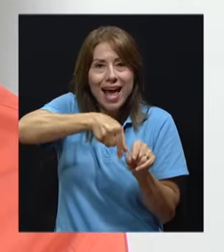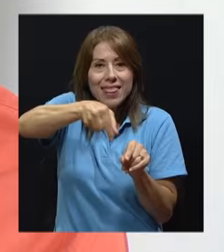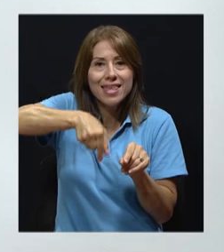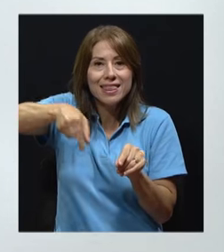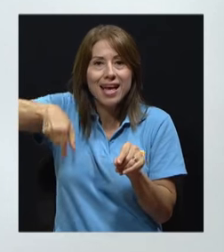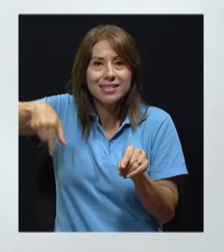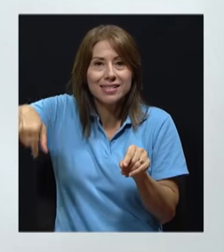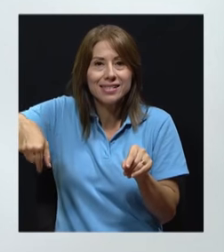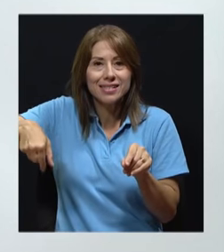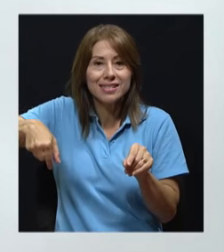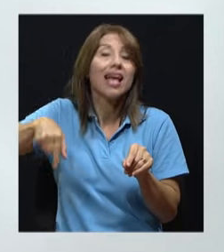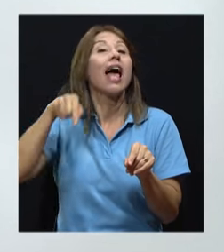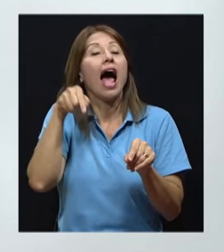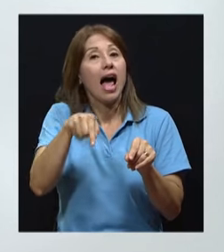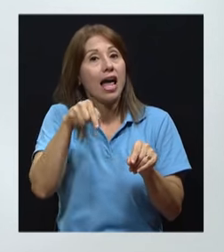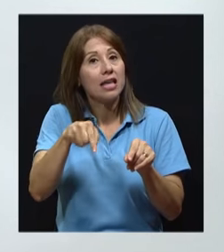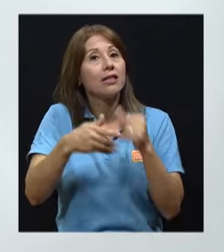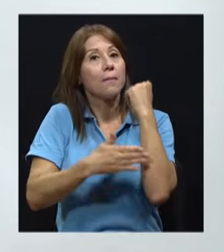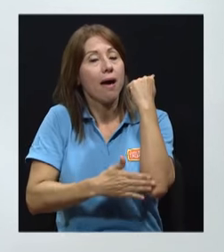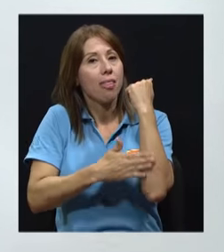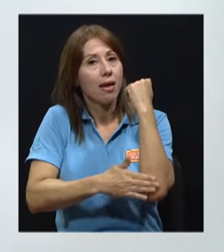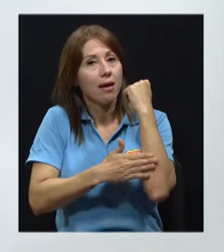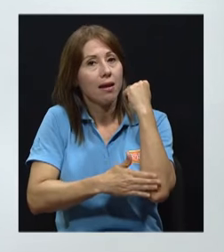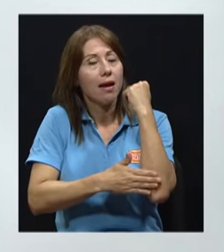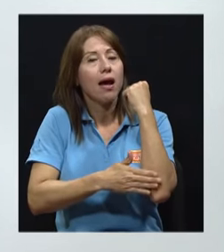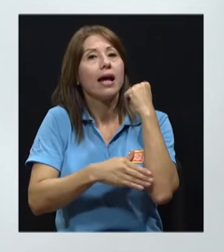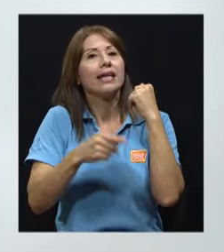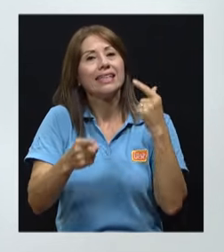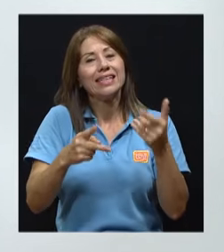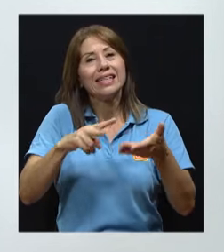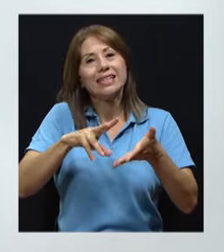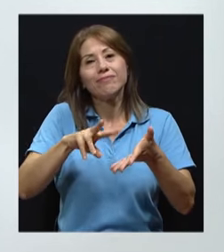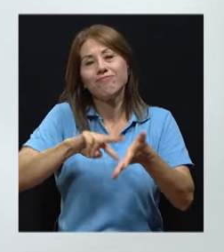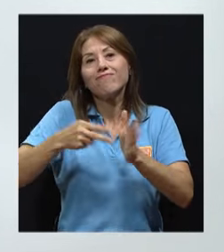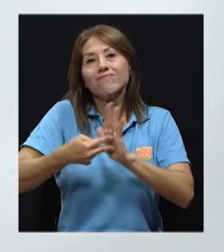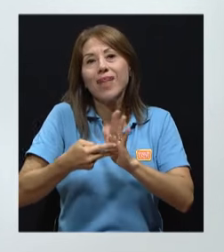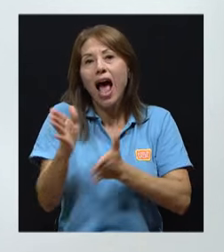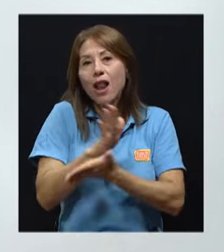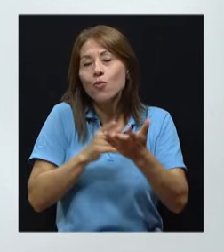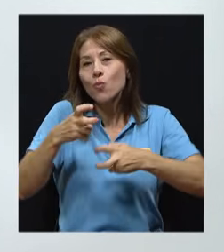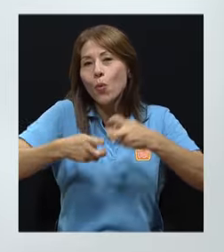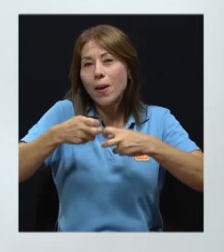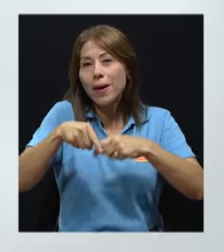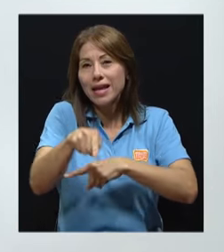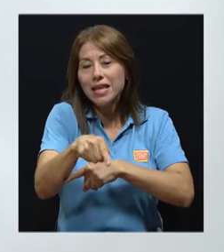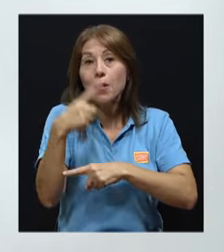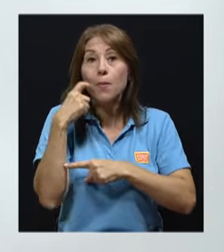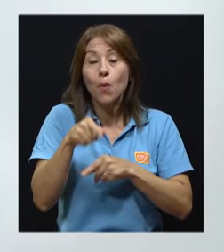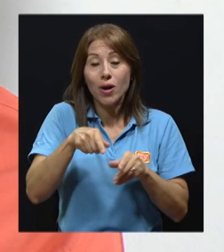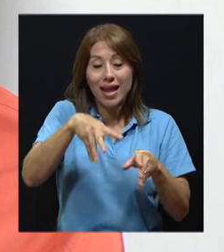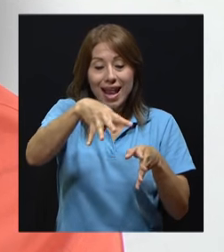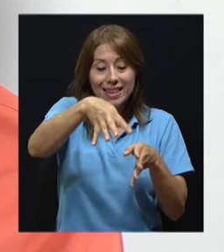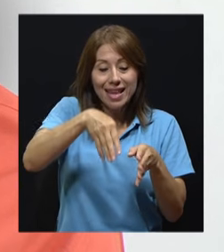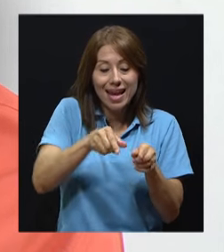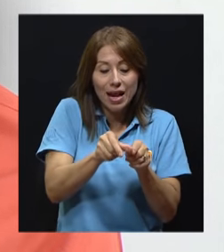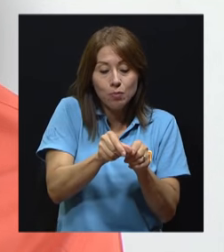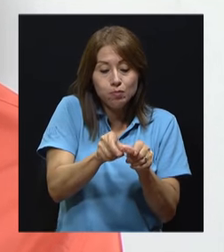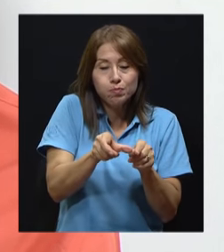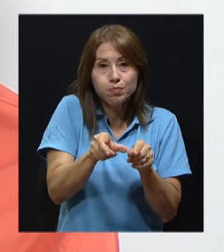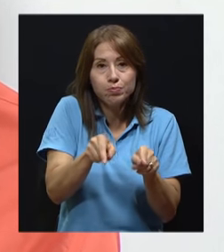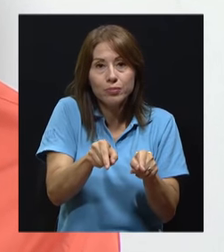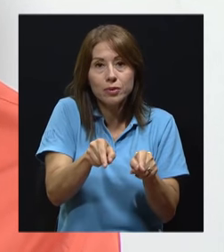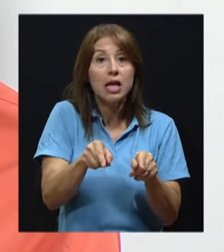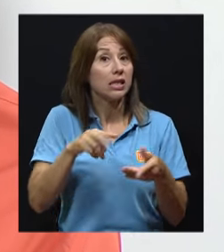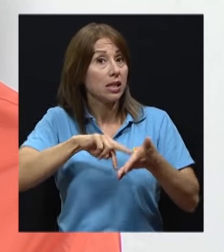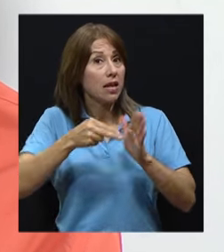madera porque aquí la tecla es un poquito más ancha más gruesa más grande y más difícil de interpretar